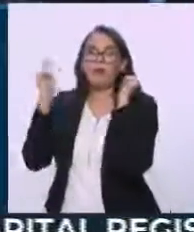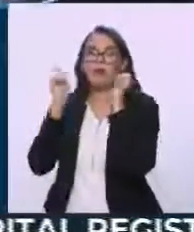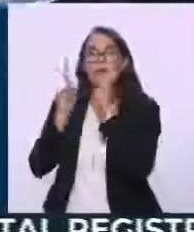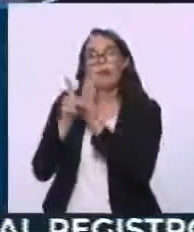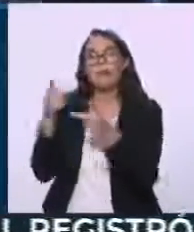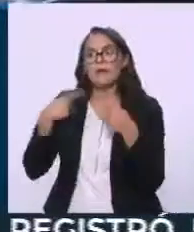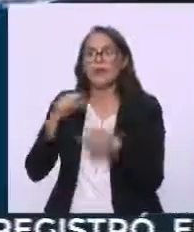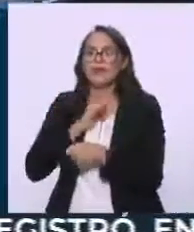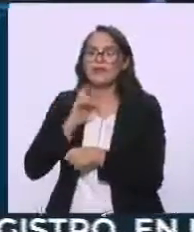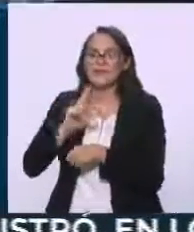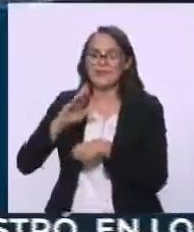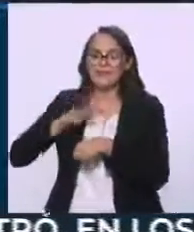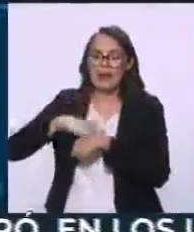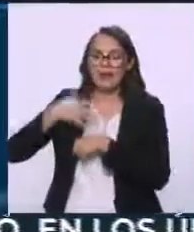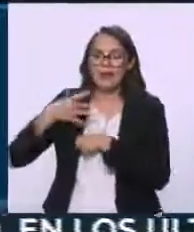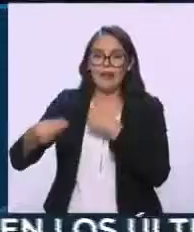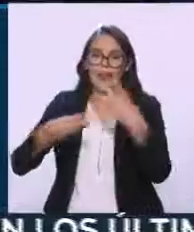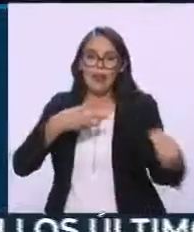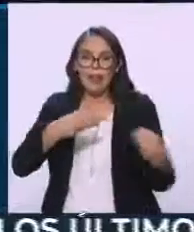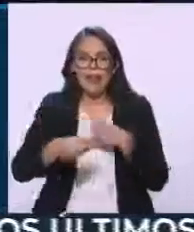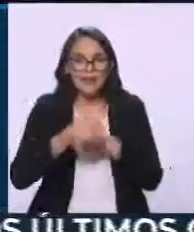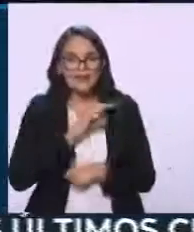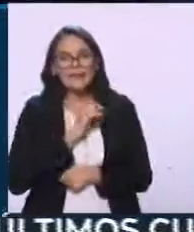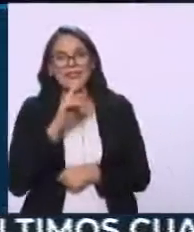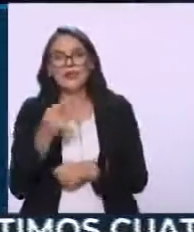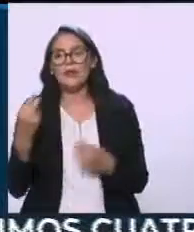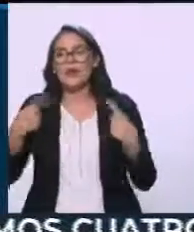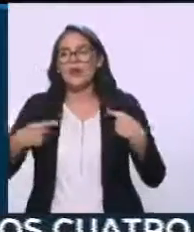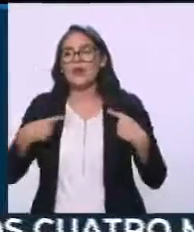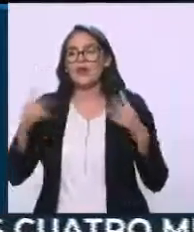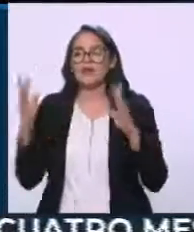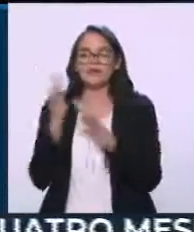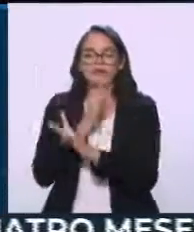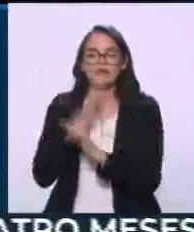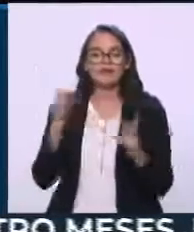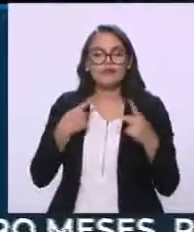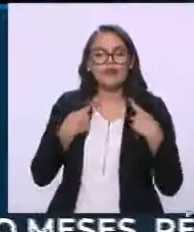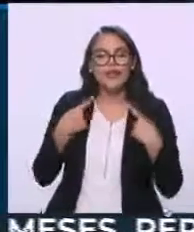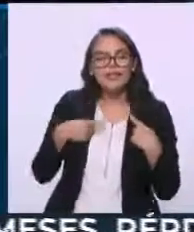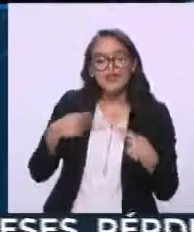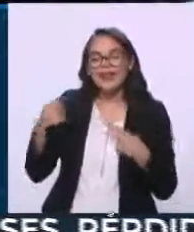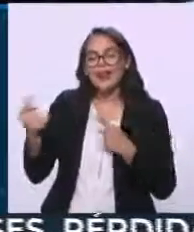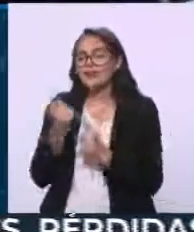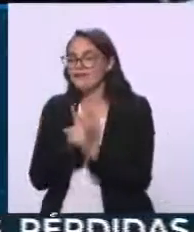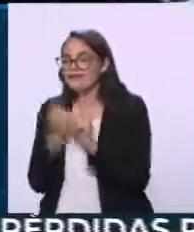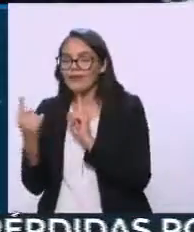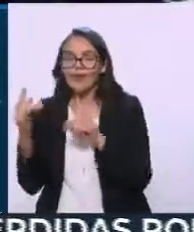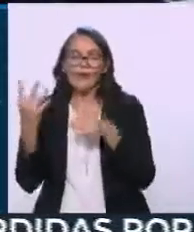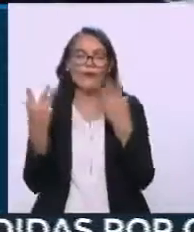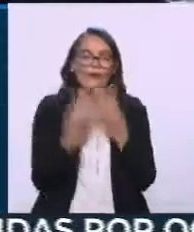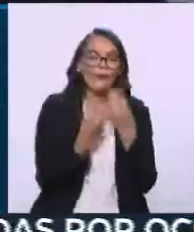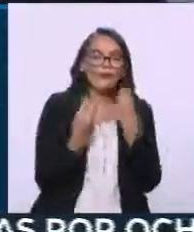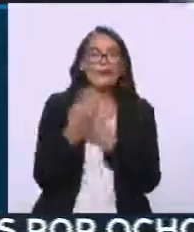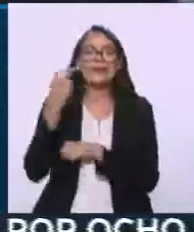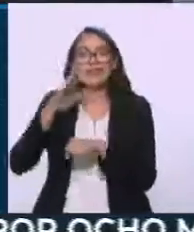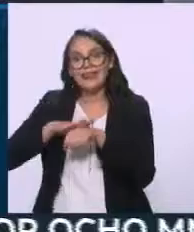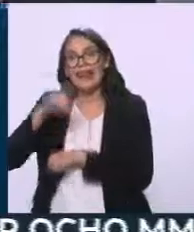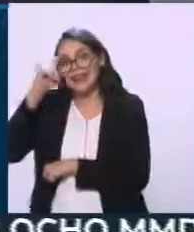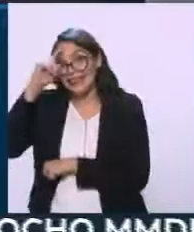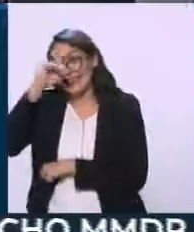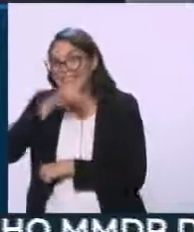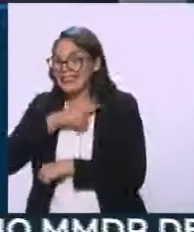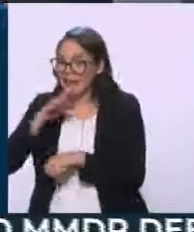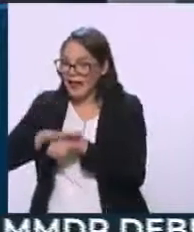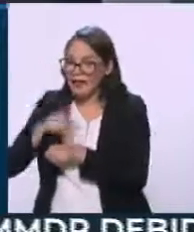tiene, ¿no? De consumo social, de mucha interacción entre humanos, y ahí es donde deben estar los mayores esfuerzos. De hecho, en las